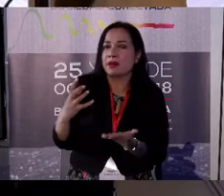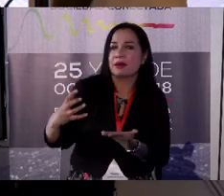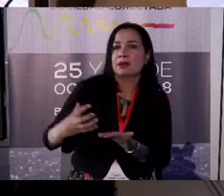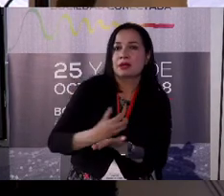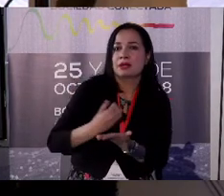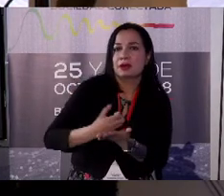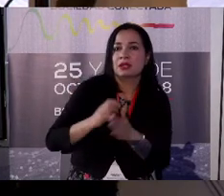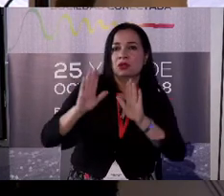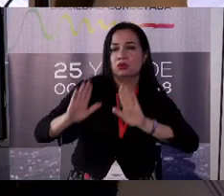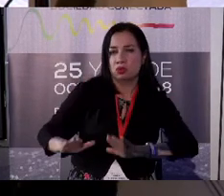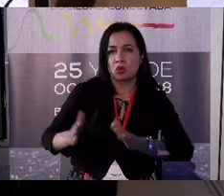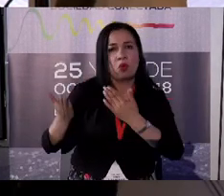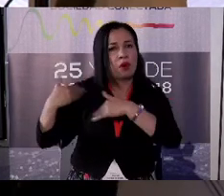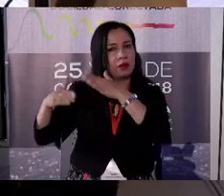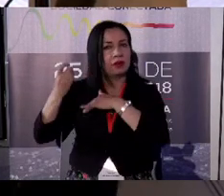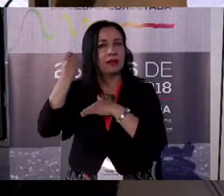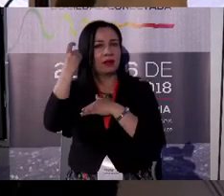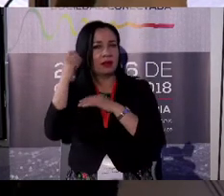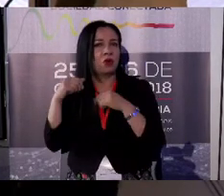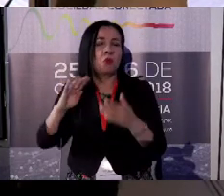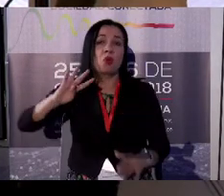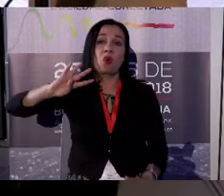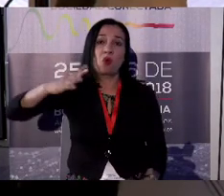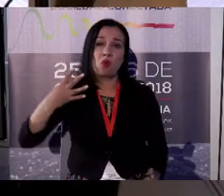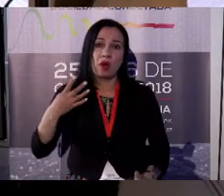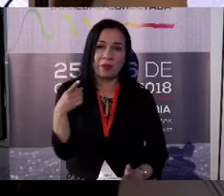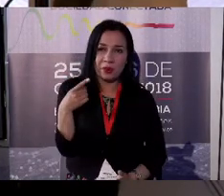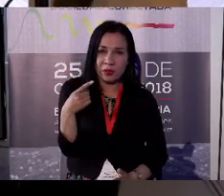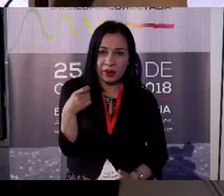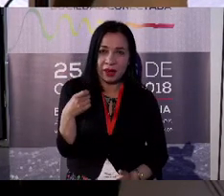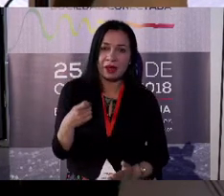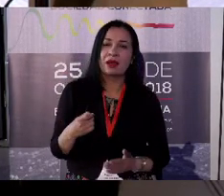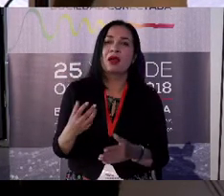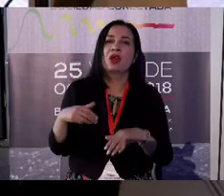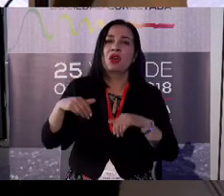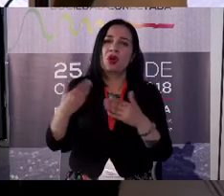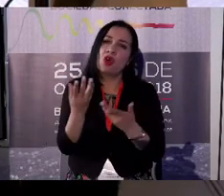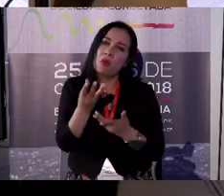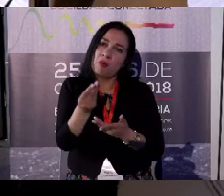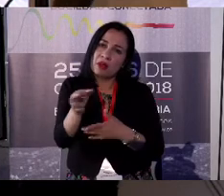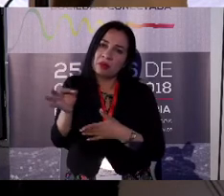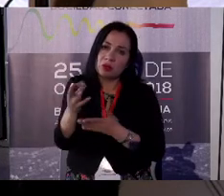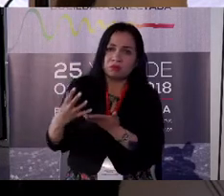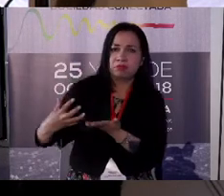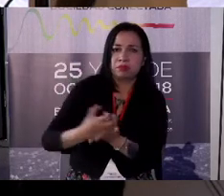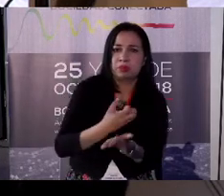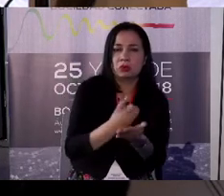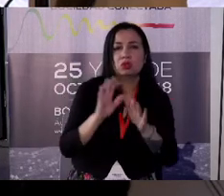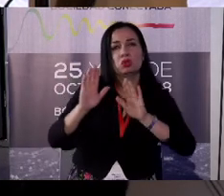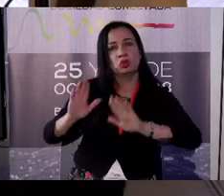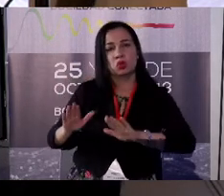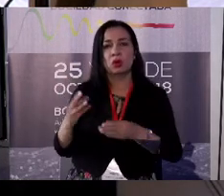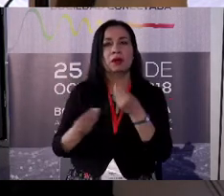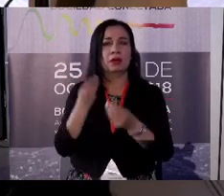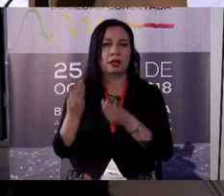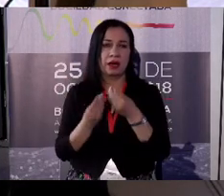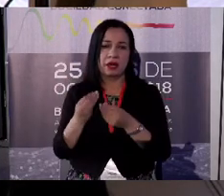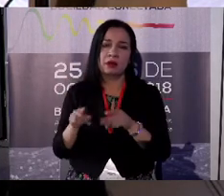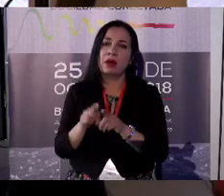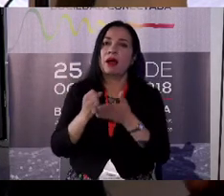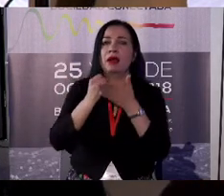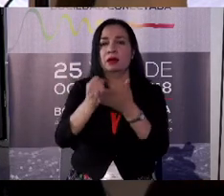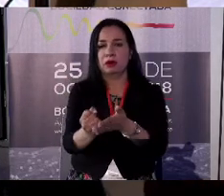años empezaron a entender cómo monetizar el 4G. Por eso es que eso va a ser la palanca que va a permitir las inversiones